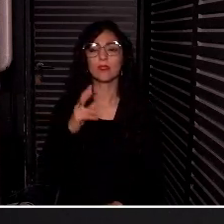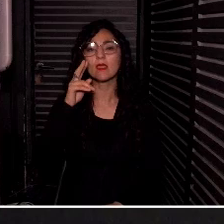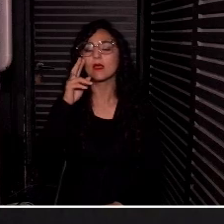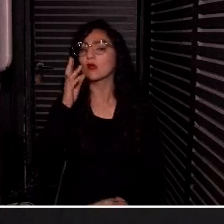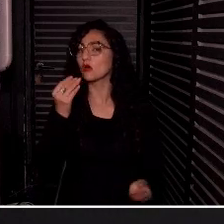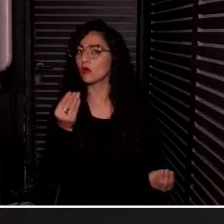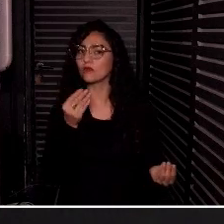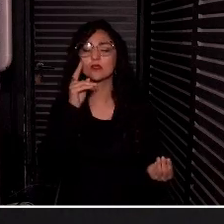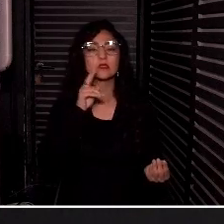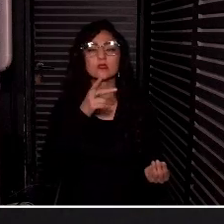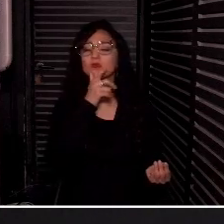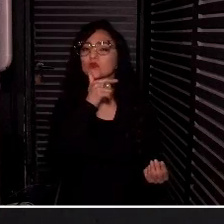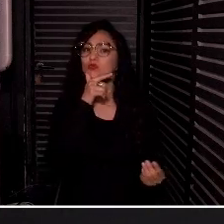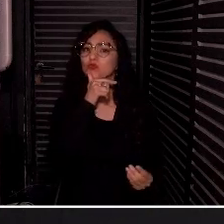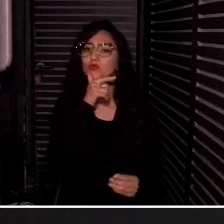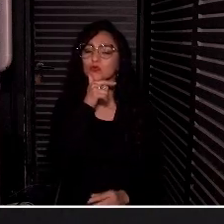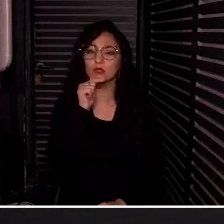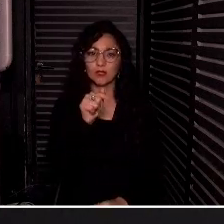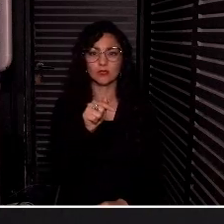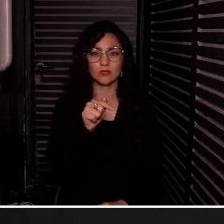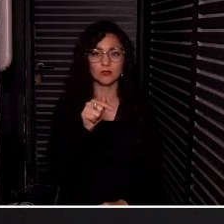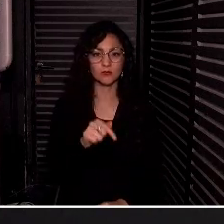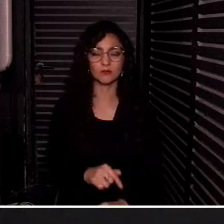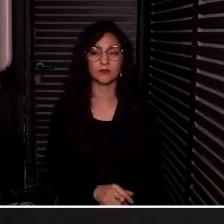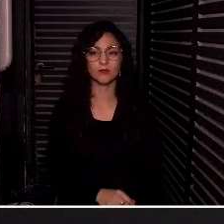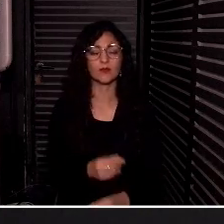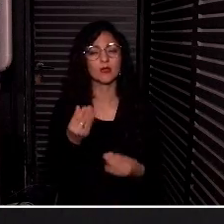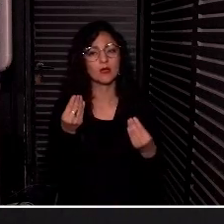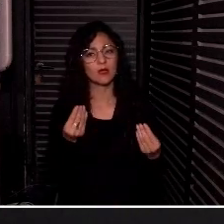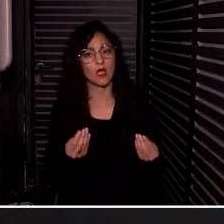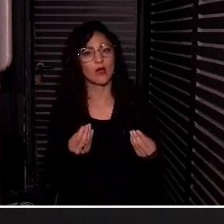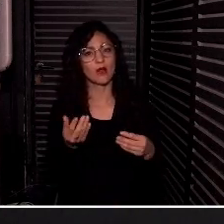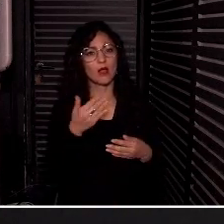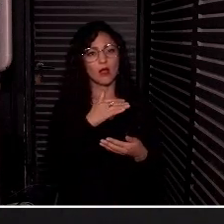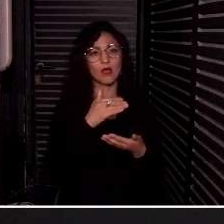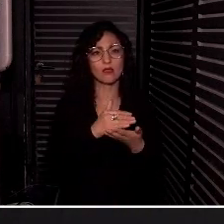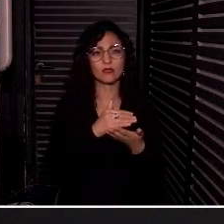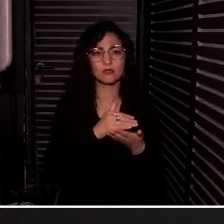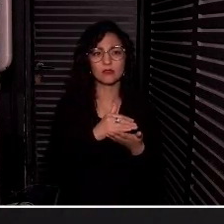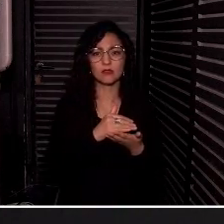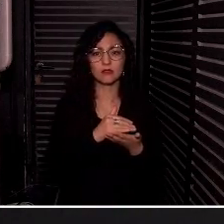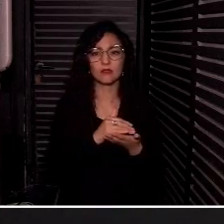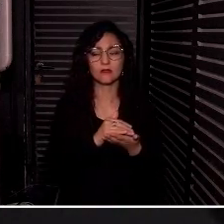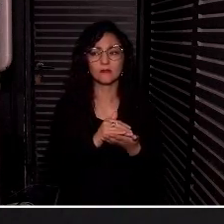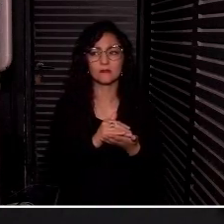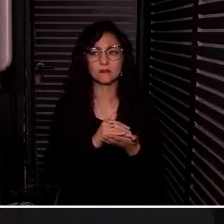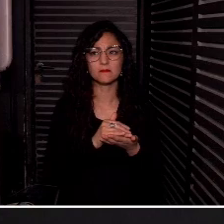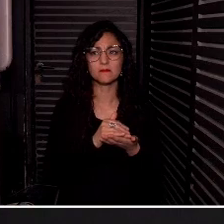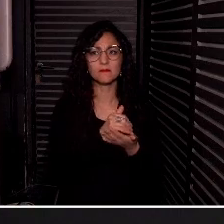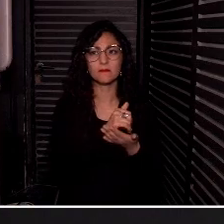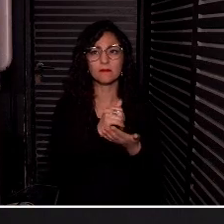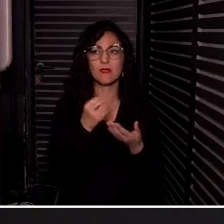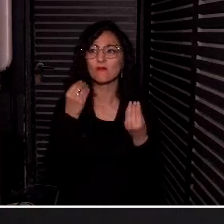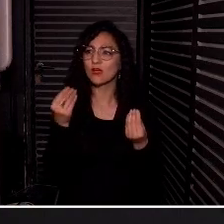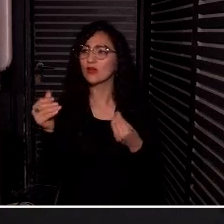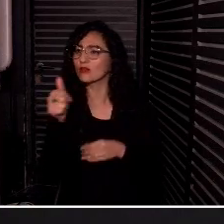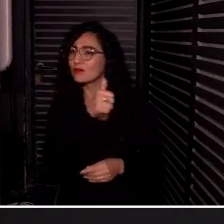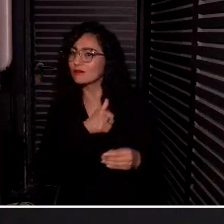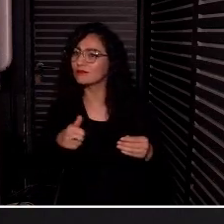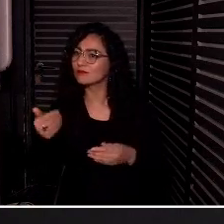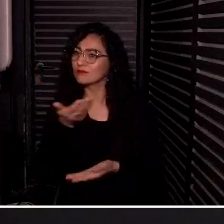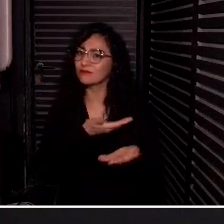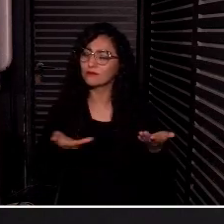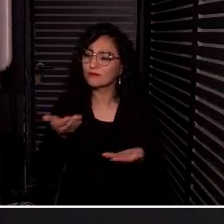eh esta industria en crisis que a lo menos yo que me quedé hasta el mediodía eh es rico estar en un lugar donde todos entienden a todo esto no